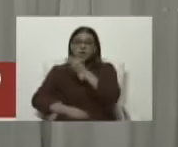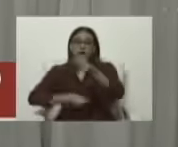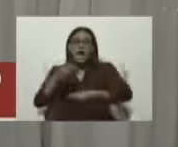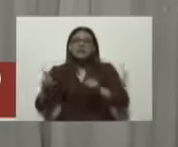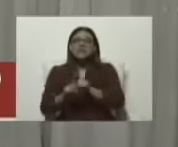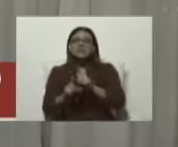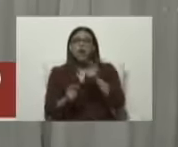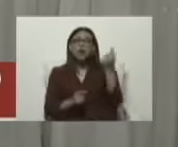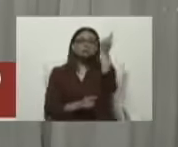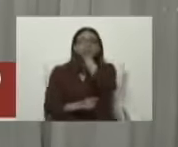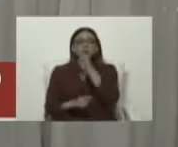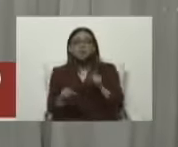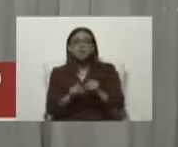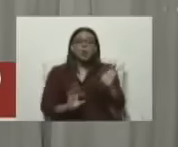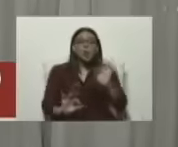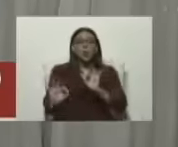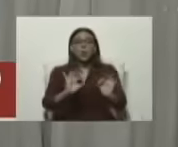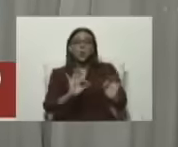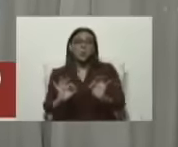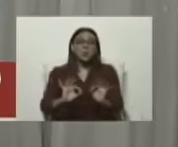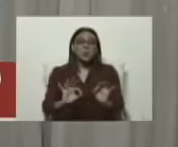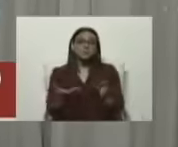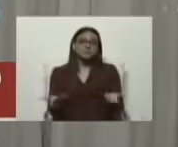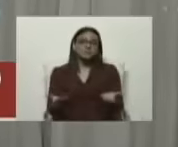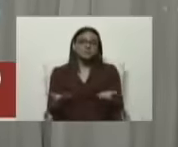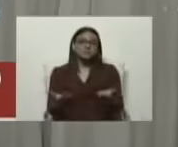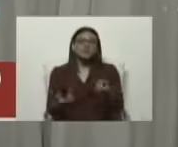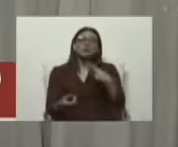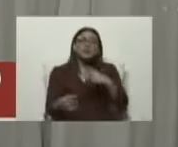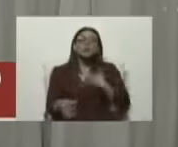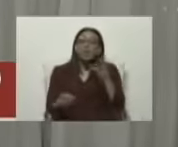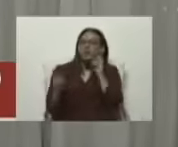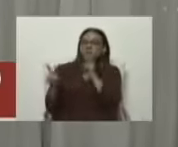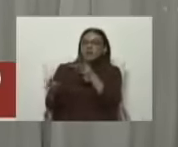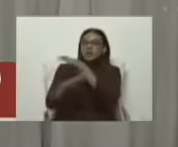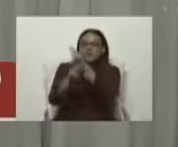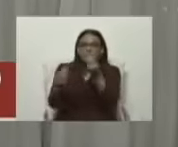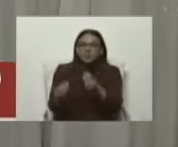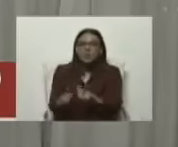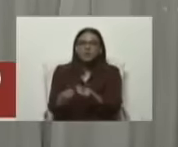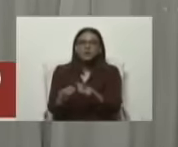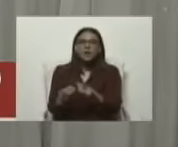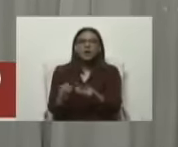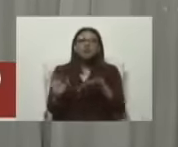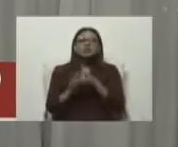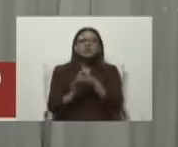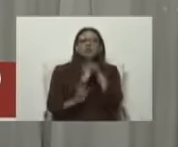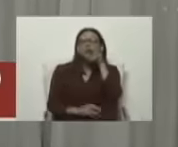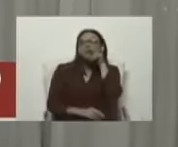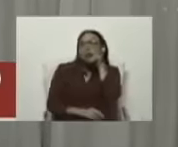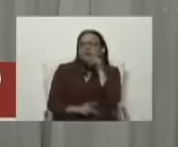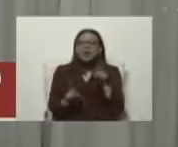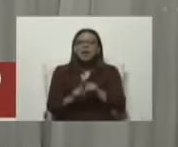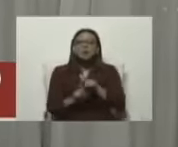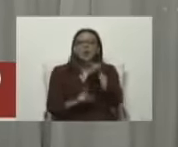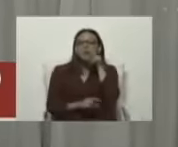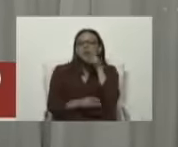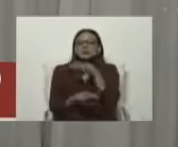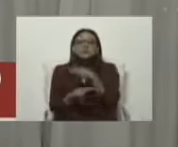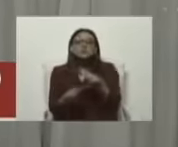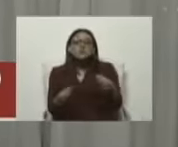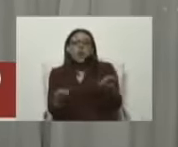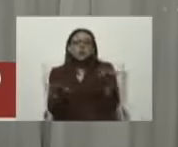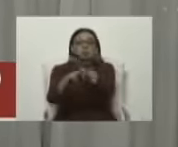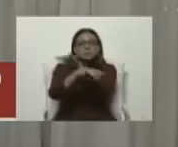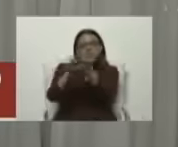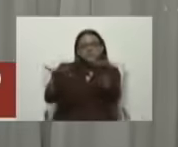maquilla, porque una cosa es que usted vea a una gente hablando suavecito, porque se los mandaron sus expertos